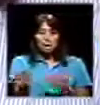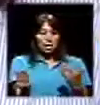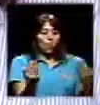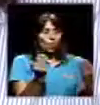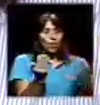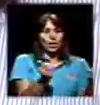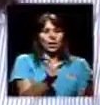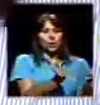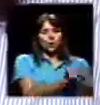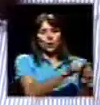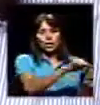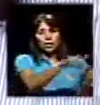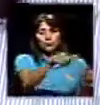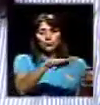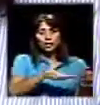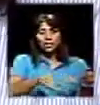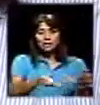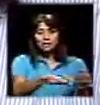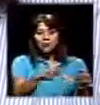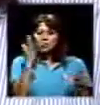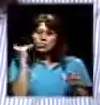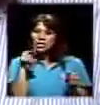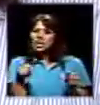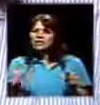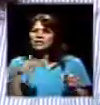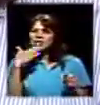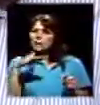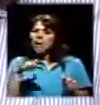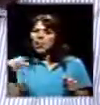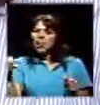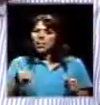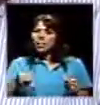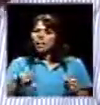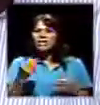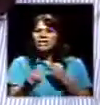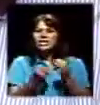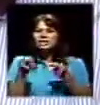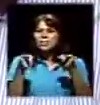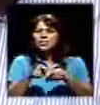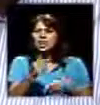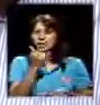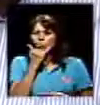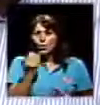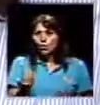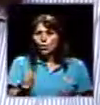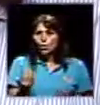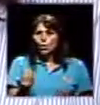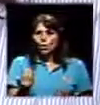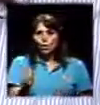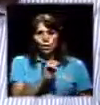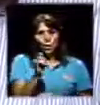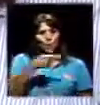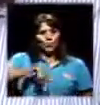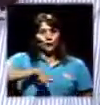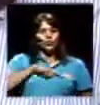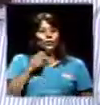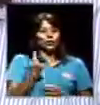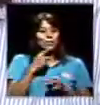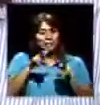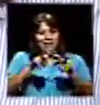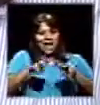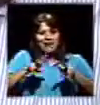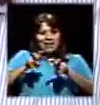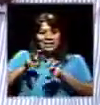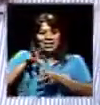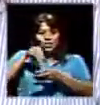hacen todas las demás, están mal? ¿Qué es lo que está pasando? Como solo estamos analizando al interno, hay muchos factores que